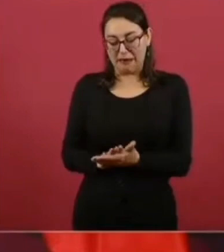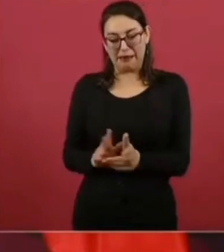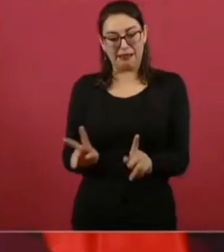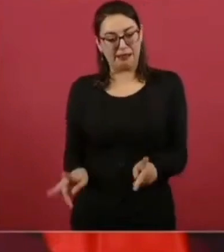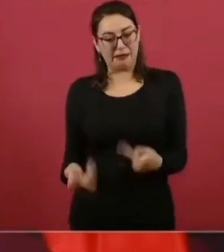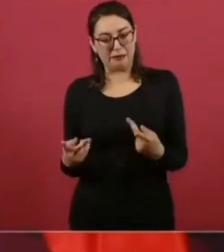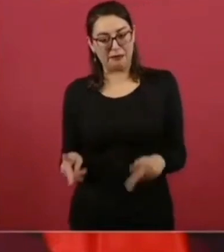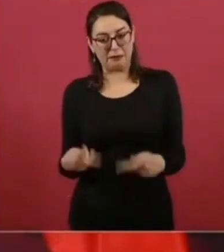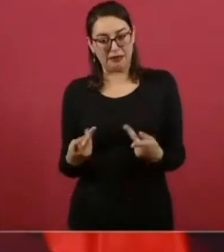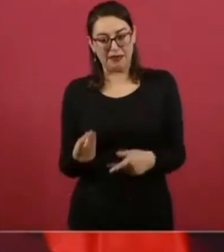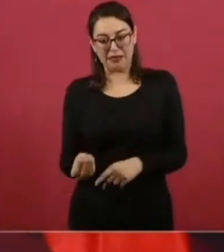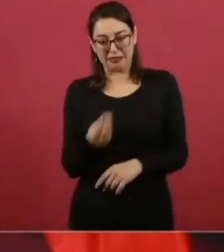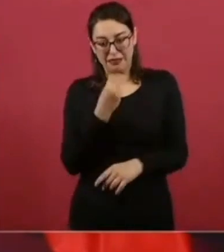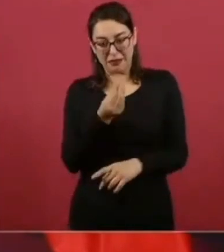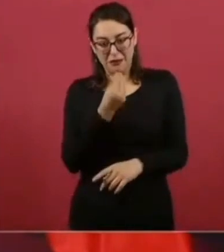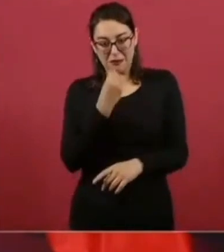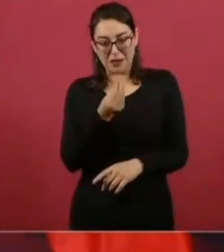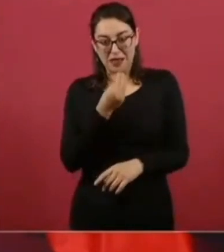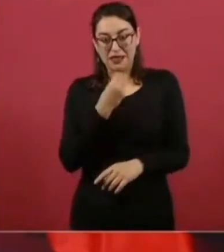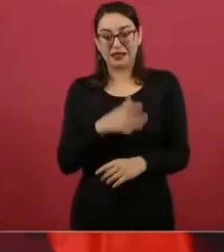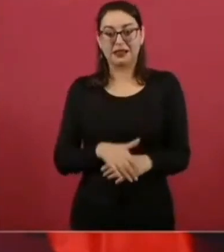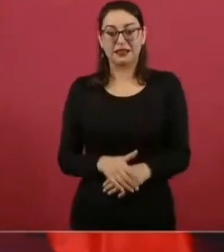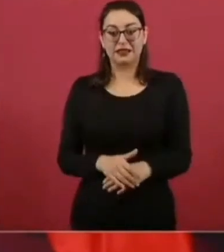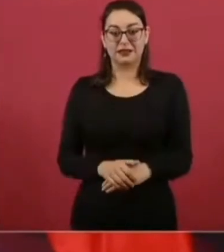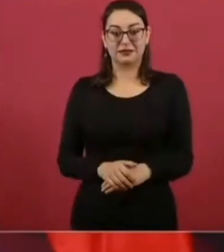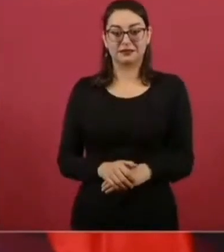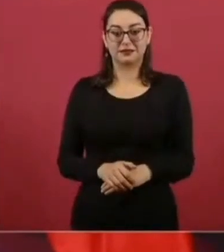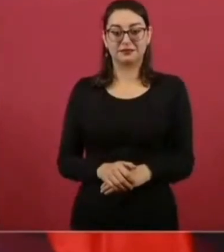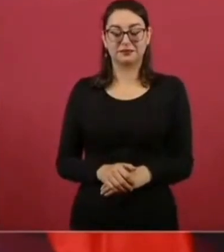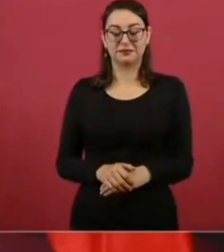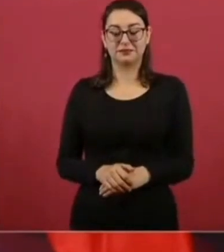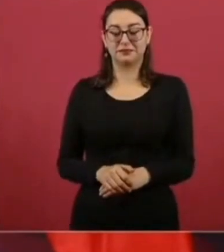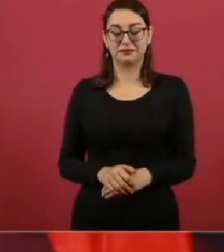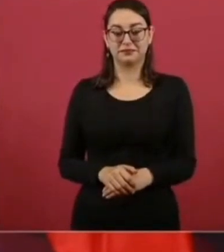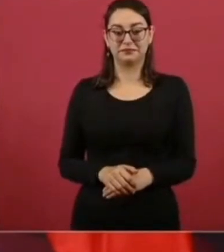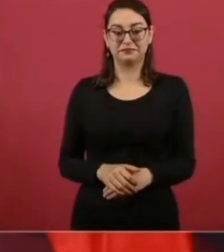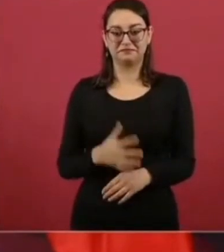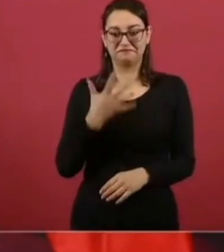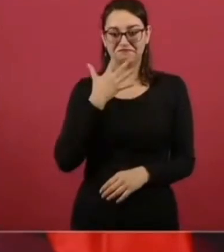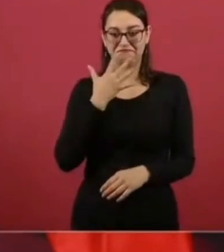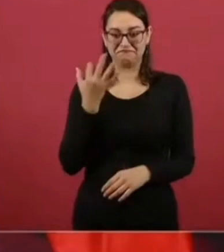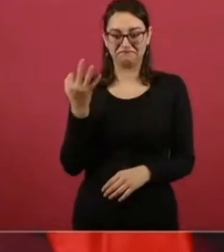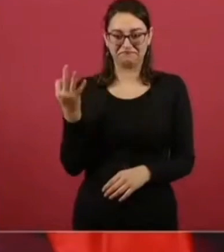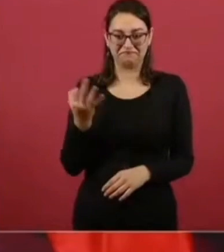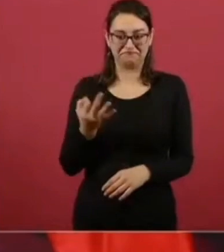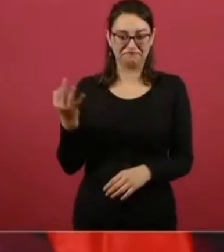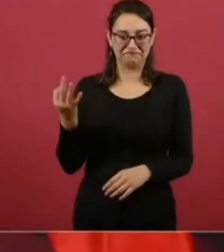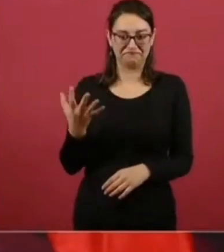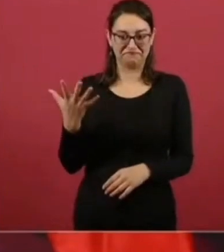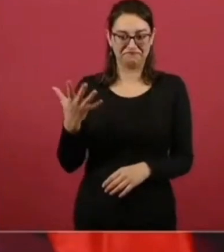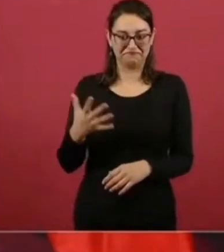se ofrece alimentos bien hechos,